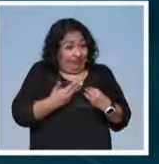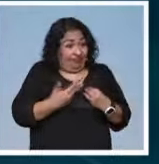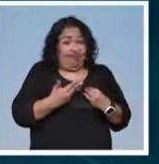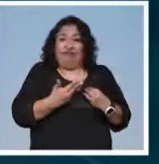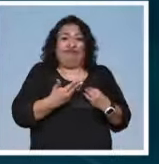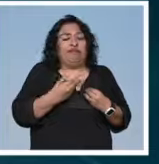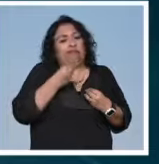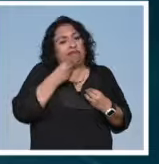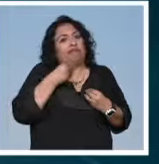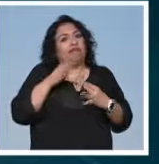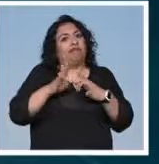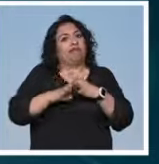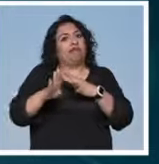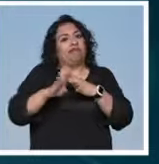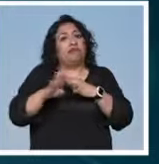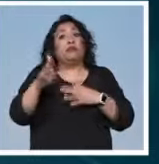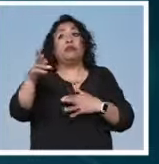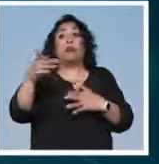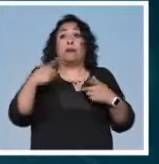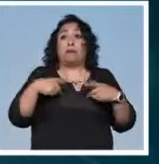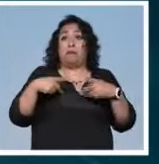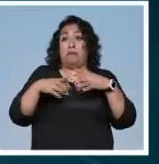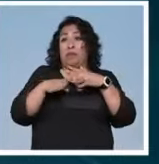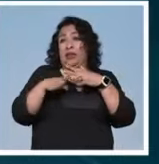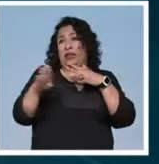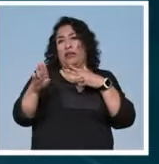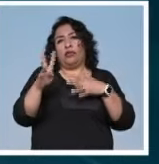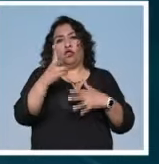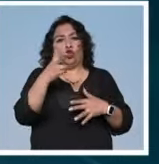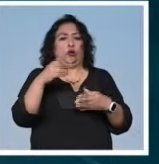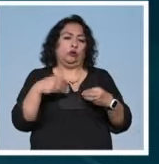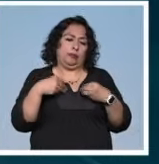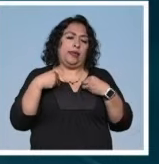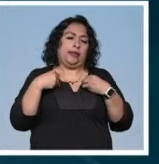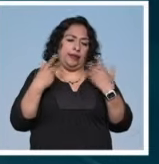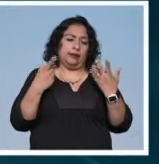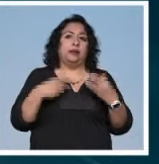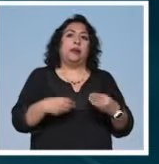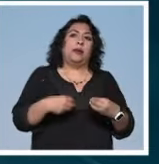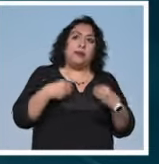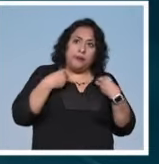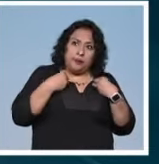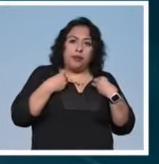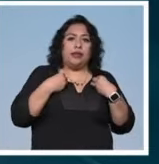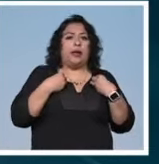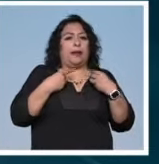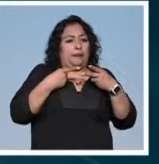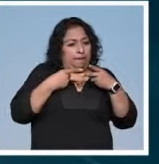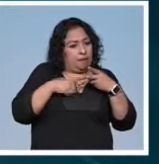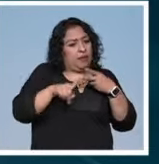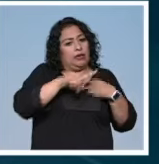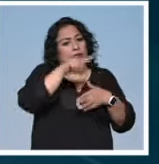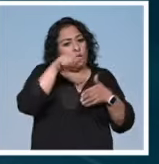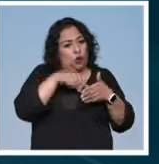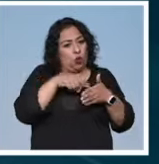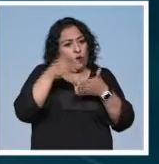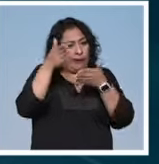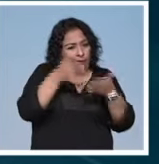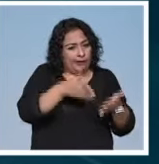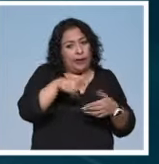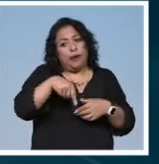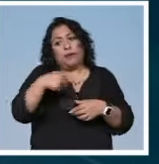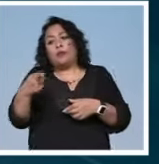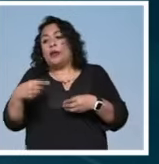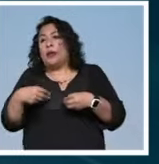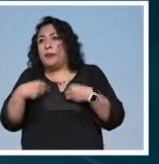ciudadanos. Todo migrante, yo creo que tiene dos vidas. La vida que ha emprendido en el lugar al que llegó y la